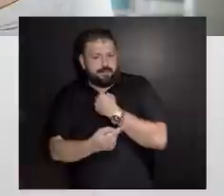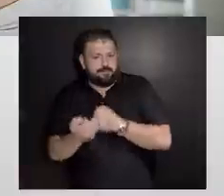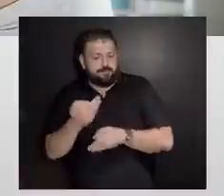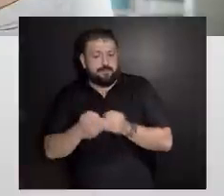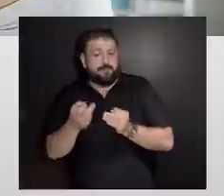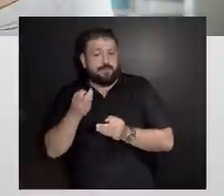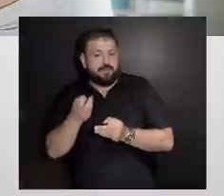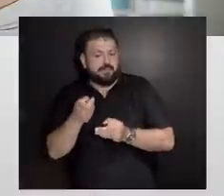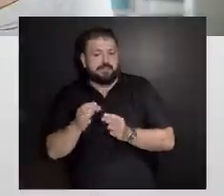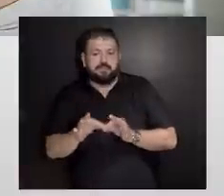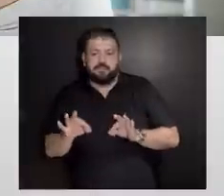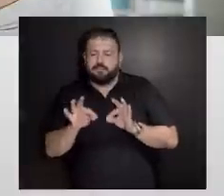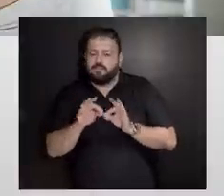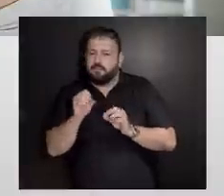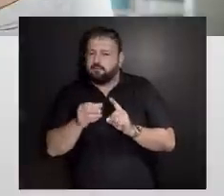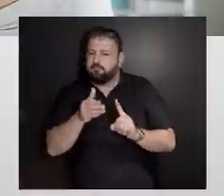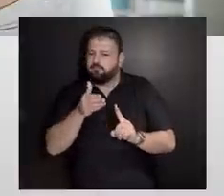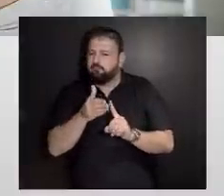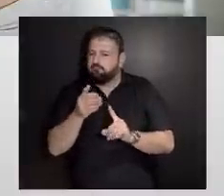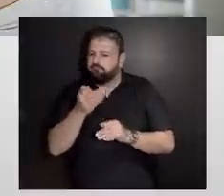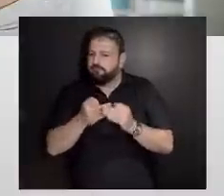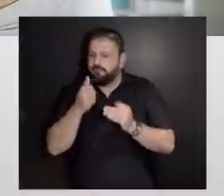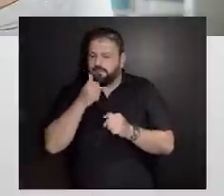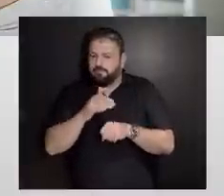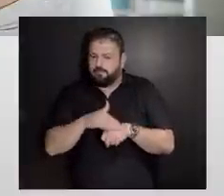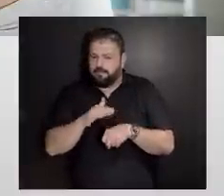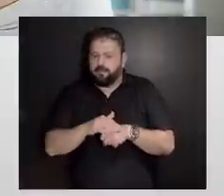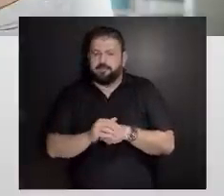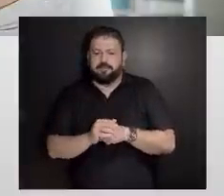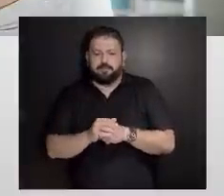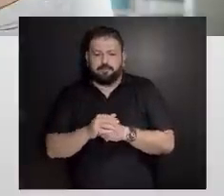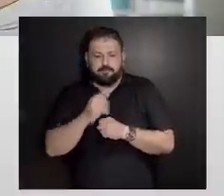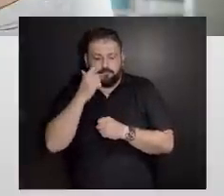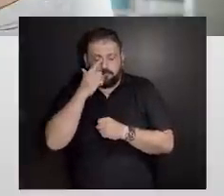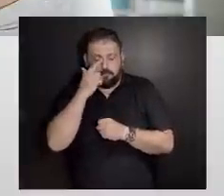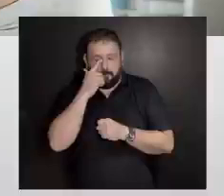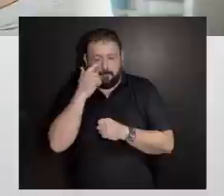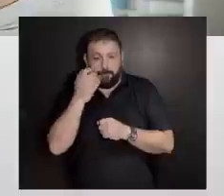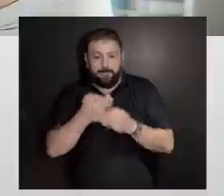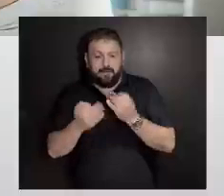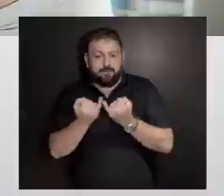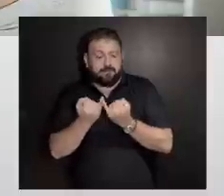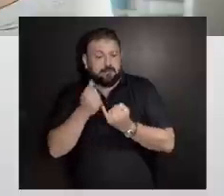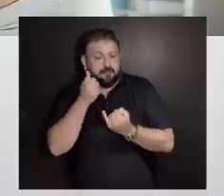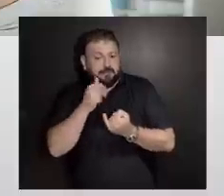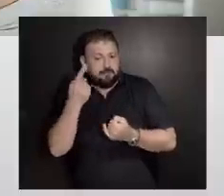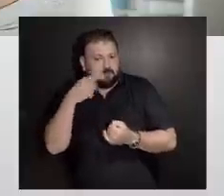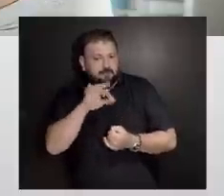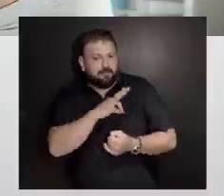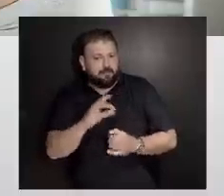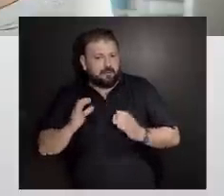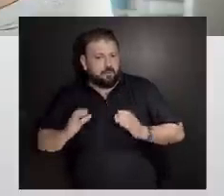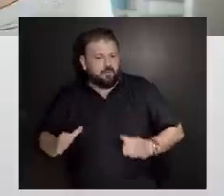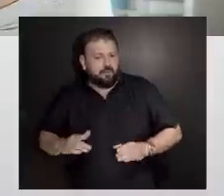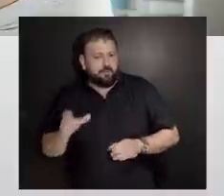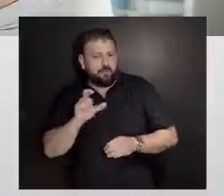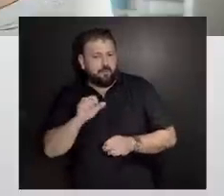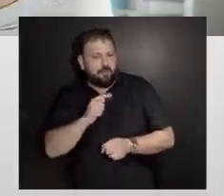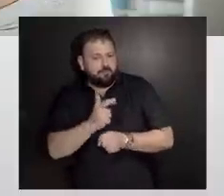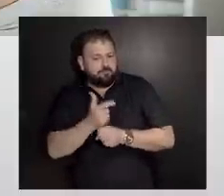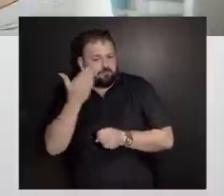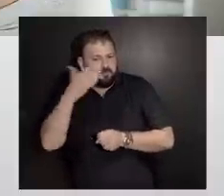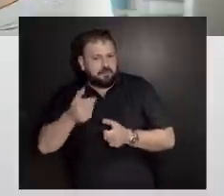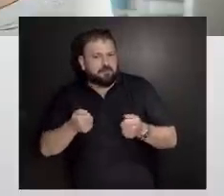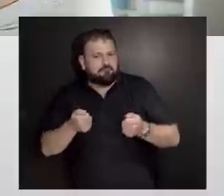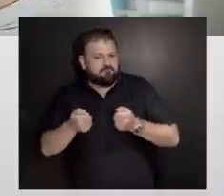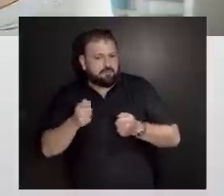Entonces, eso es como nuestros objetivos fisiológicos, o sea, lo que tiene marcado el cuerpo que va a pasar en el embarazo. Si nos